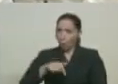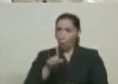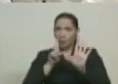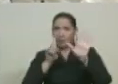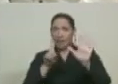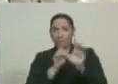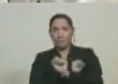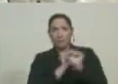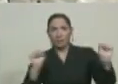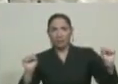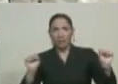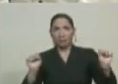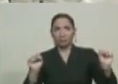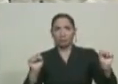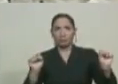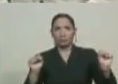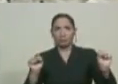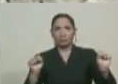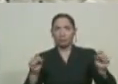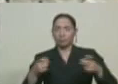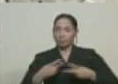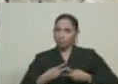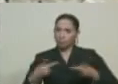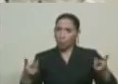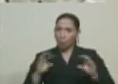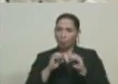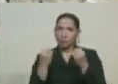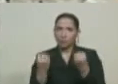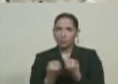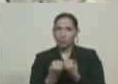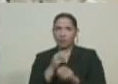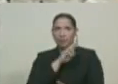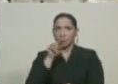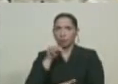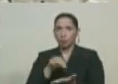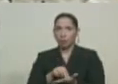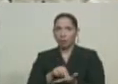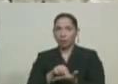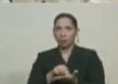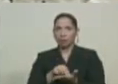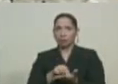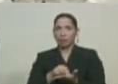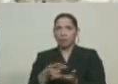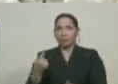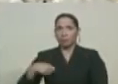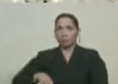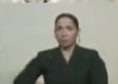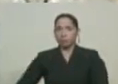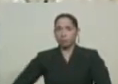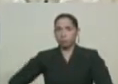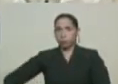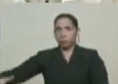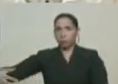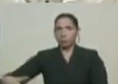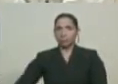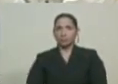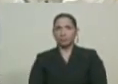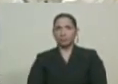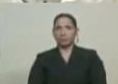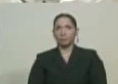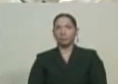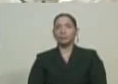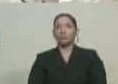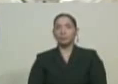de la mañana ha estado dispuesta en la Oficina Nacional del Tesoro, está habilitado para recibir